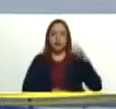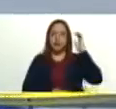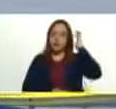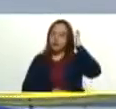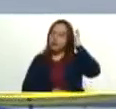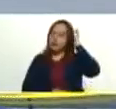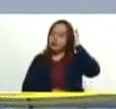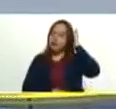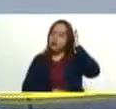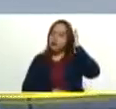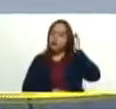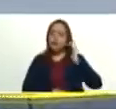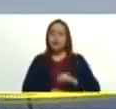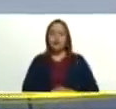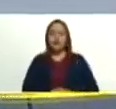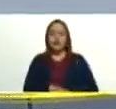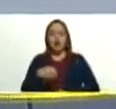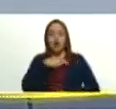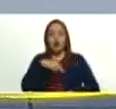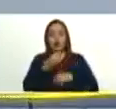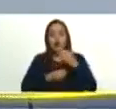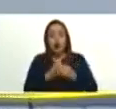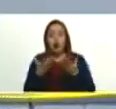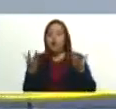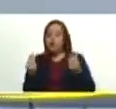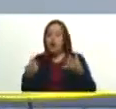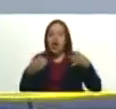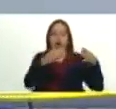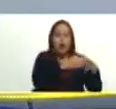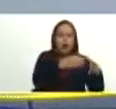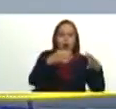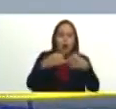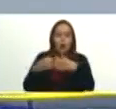Hemos tenido muchas reuniones. Nicolás